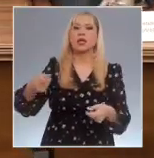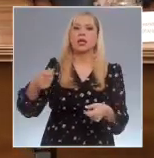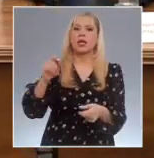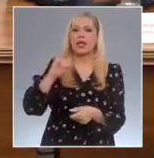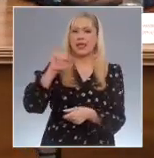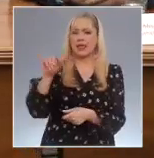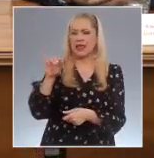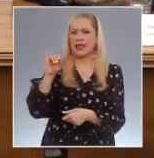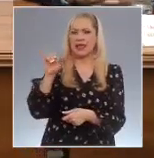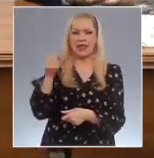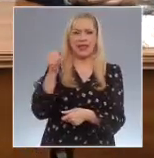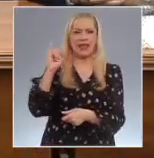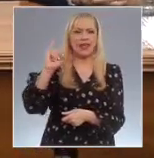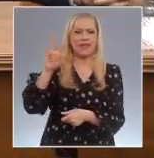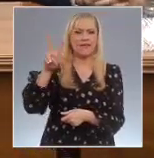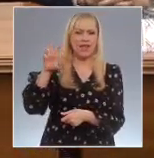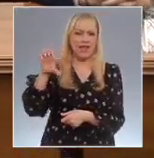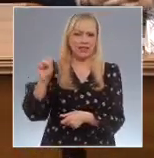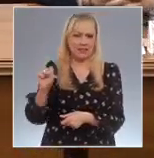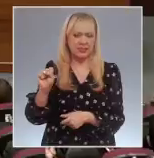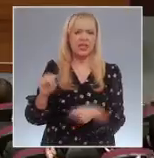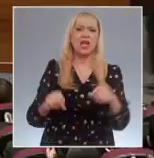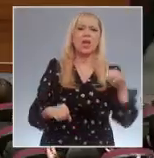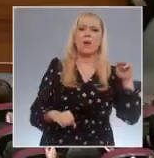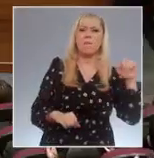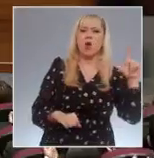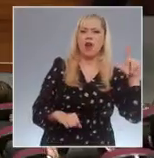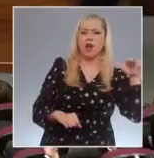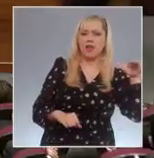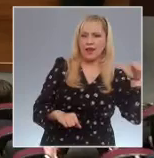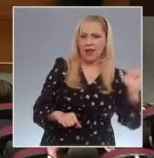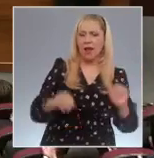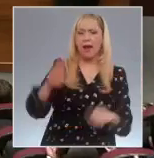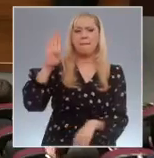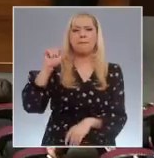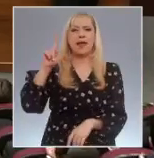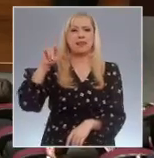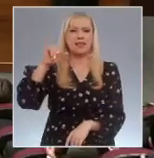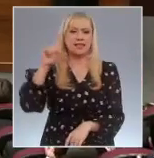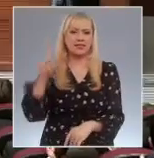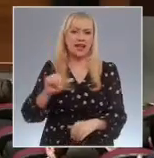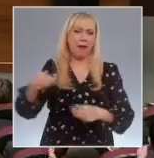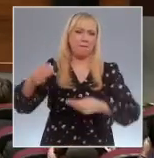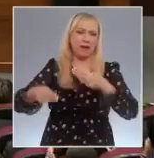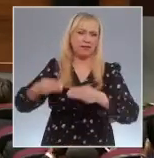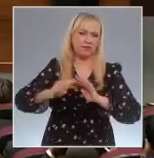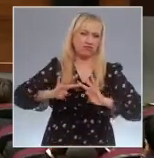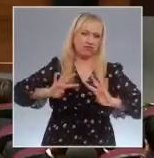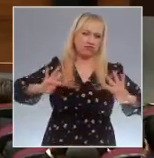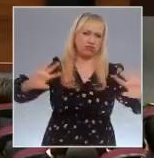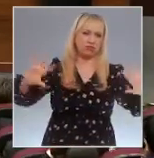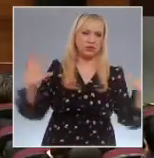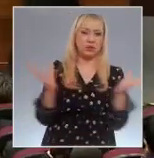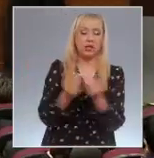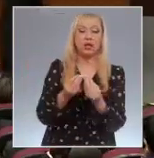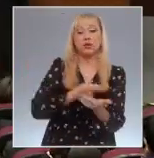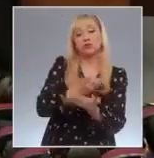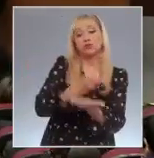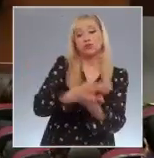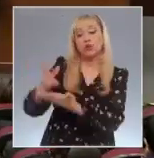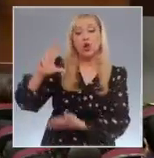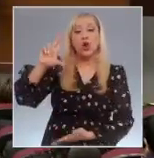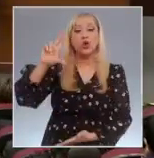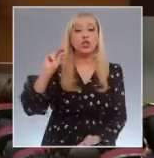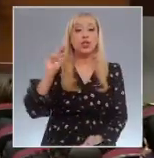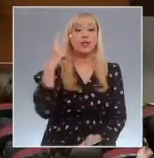González, Sergio Javier Molina y Bernardo Batis. La ministra presidenta entregó reconocimientos a 82 juezas,